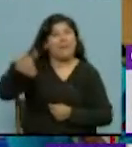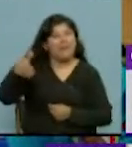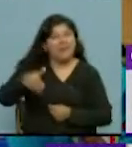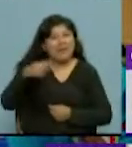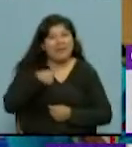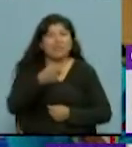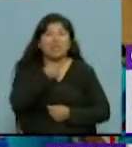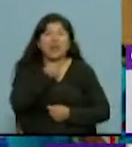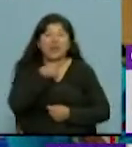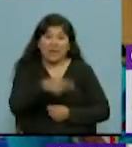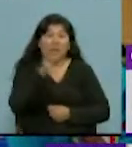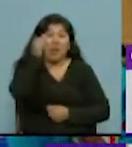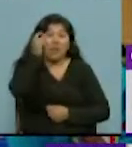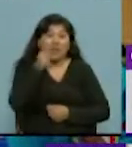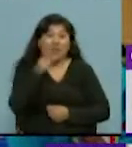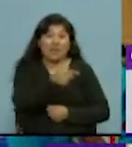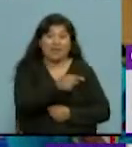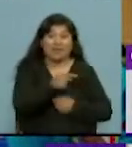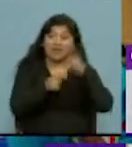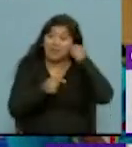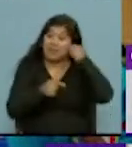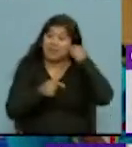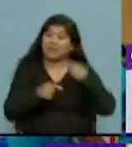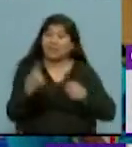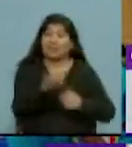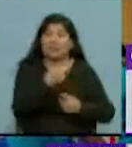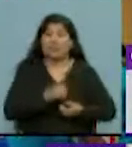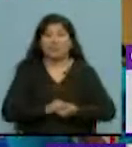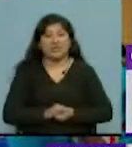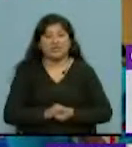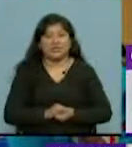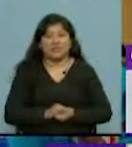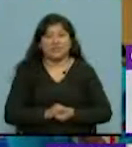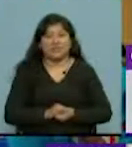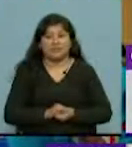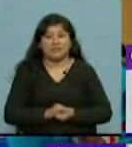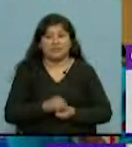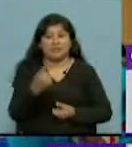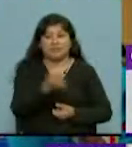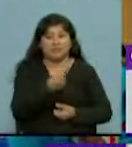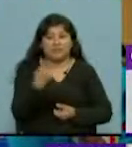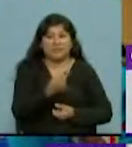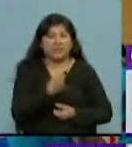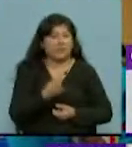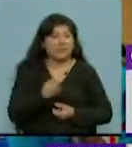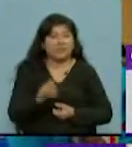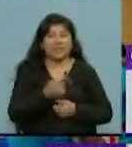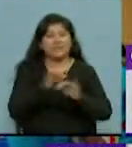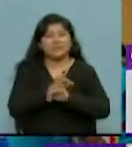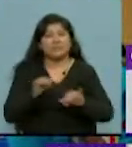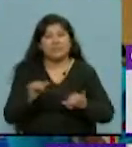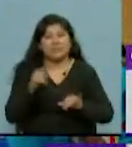nosotros nos puso la propuesta de viajar hacia allá. Soy Ludmila y desde el año pasado terminamos